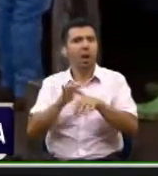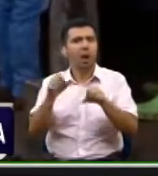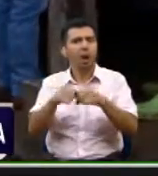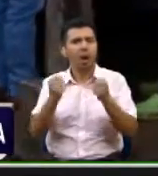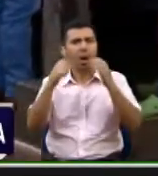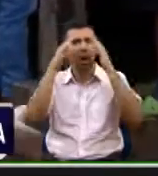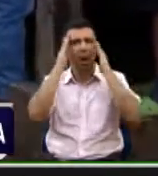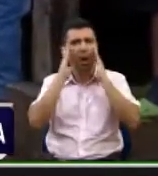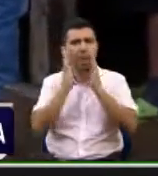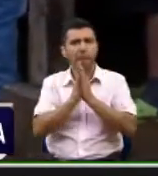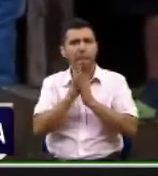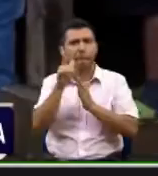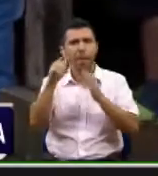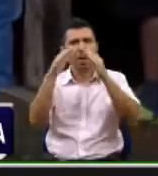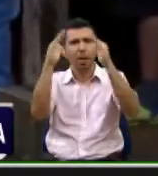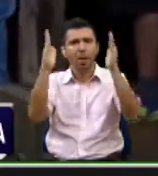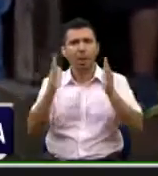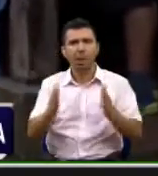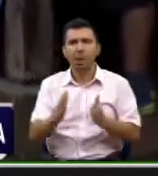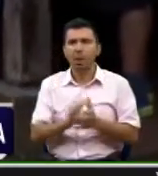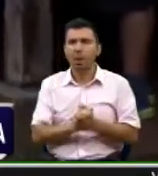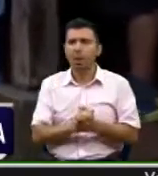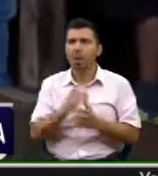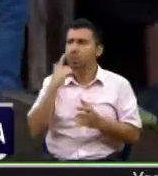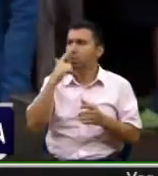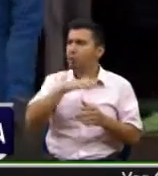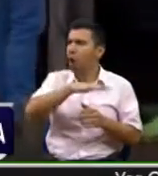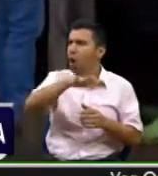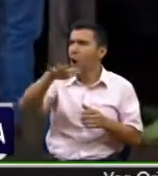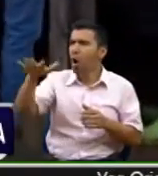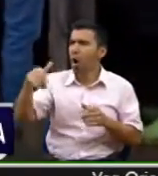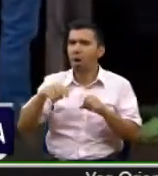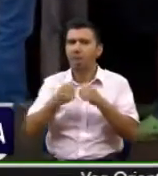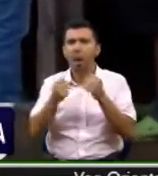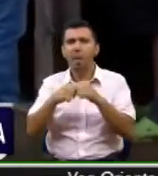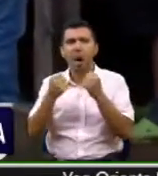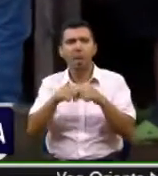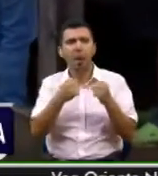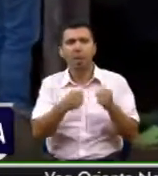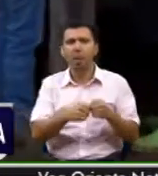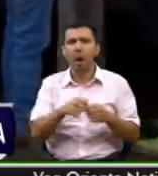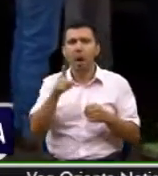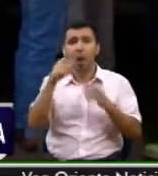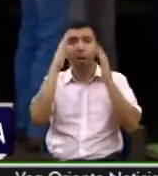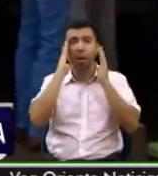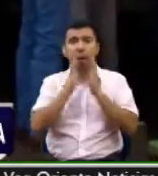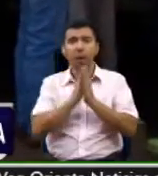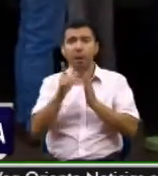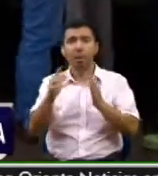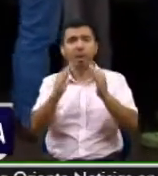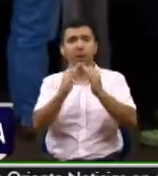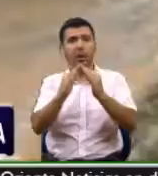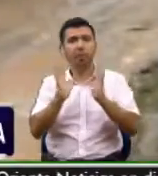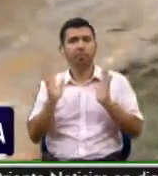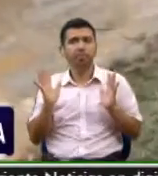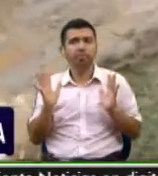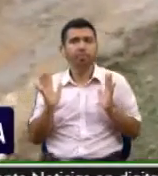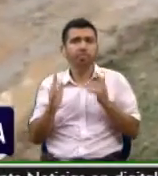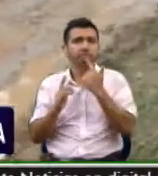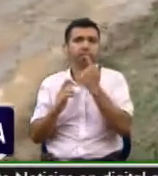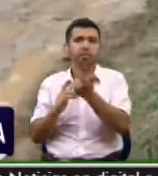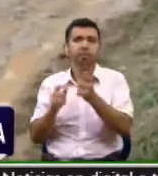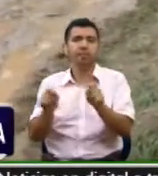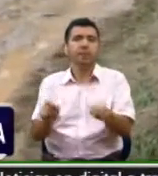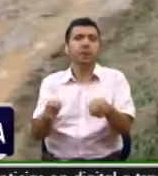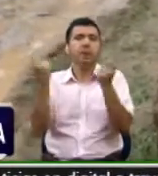ni nadie. Yo como acabó con todo, miré los muros, ¿sí? Y a esa la Virgen fue la que nos lo salvó a ellos. El